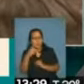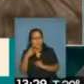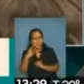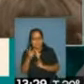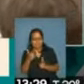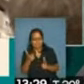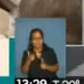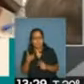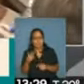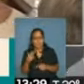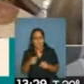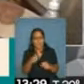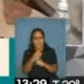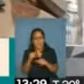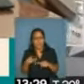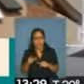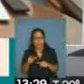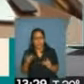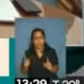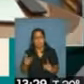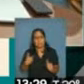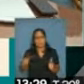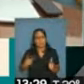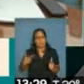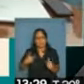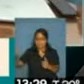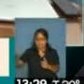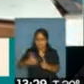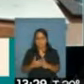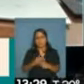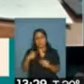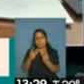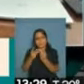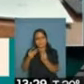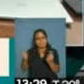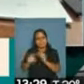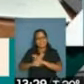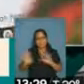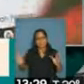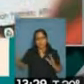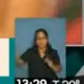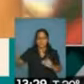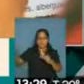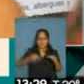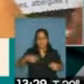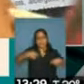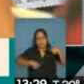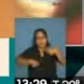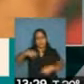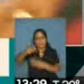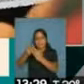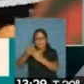requiriendo venir a hacer su aporte y bueno, cuando concluyamos con la gente que quiere venir a hacer su aporte va a ser el momento en que recién vamos